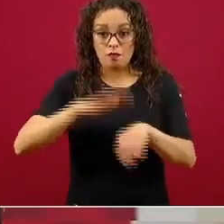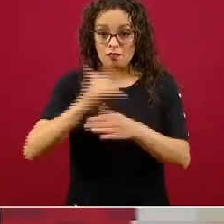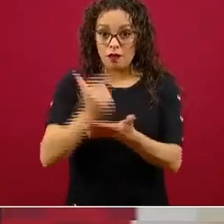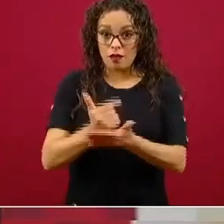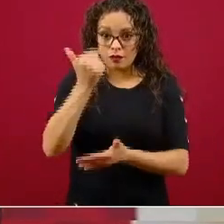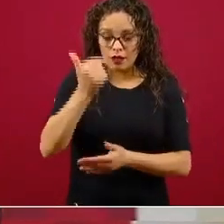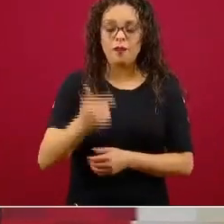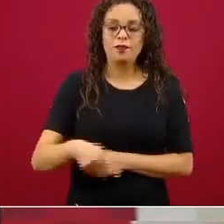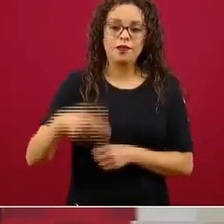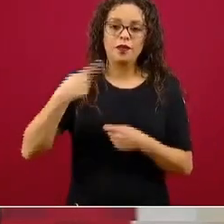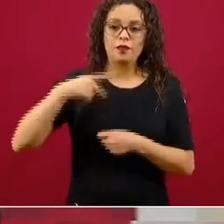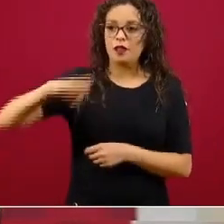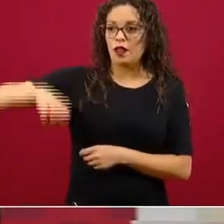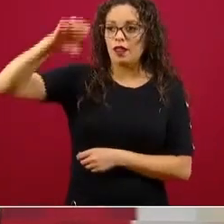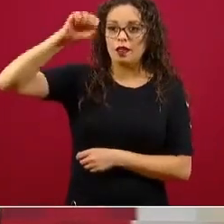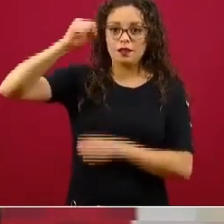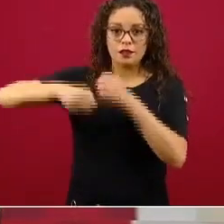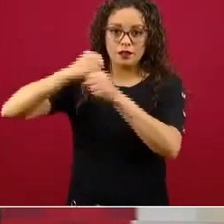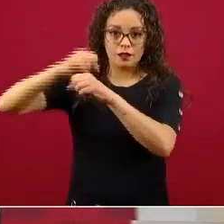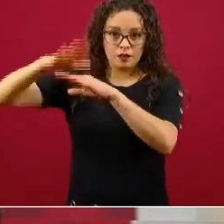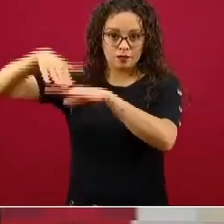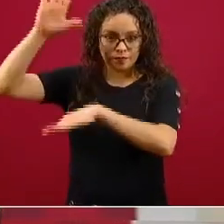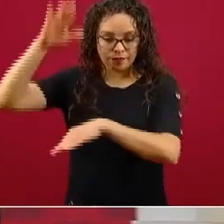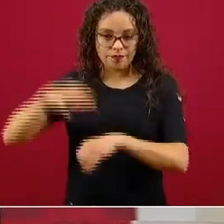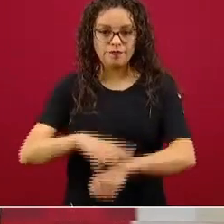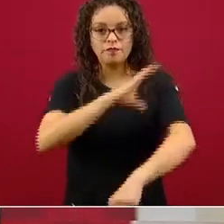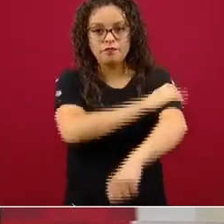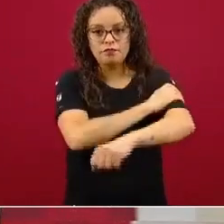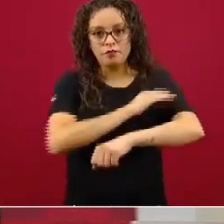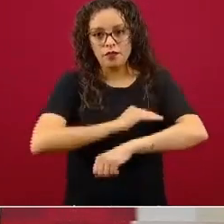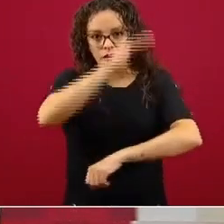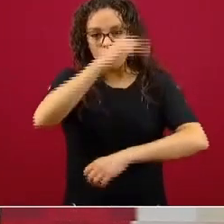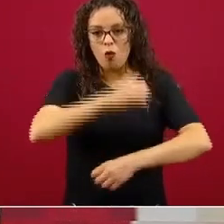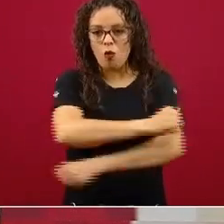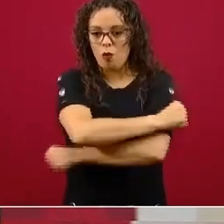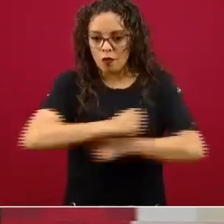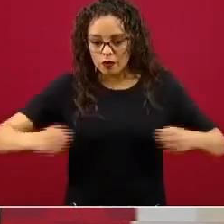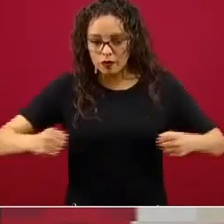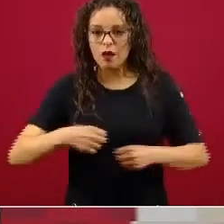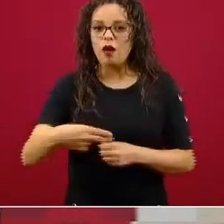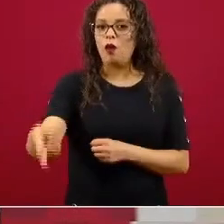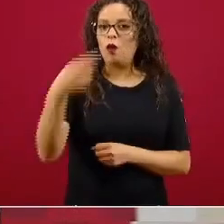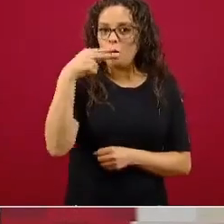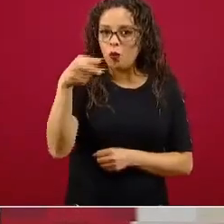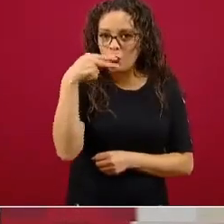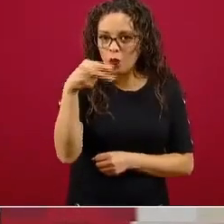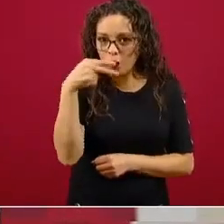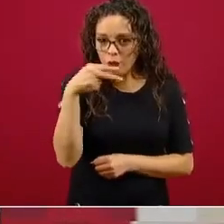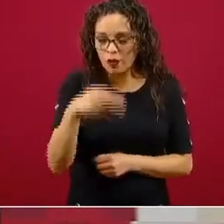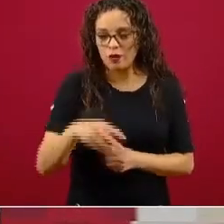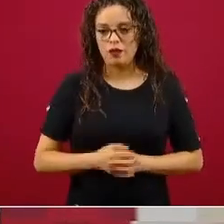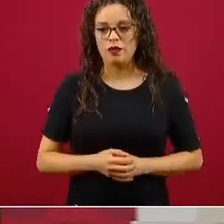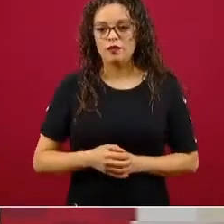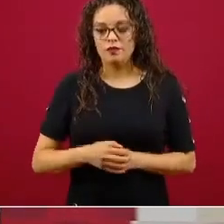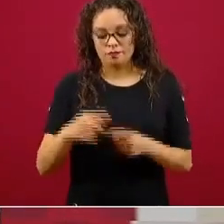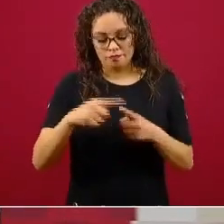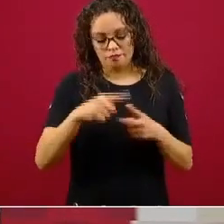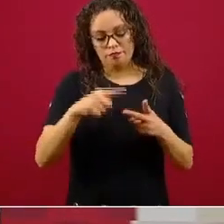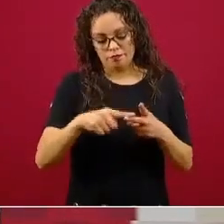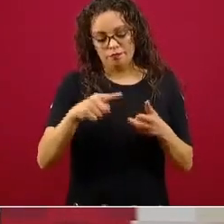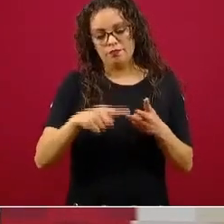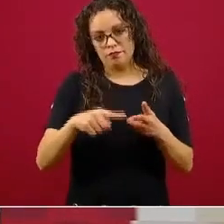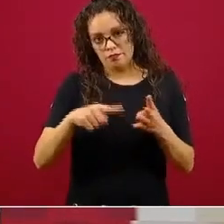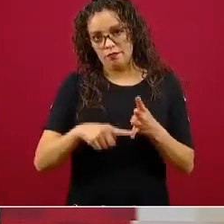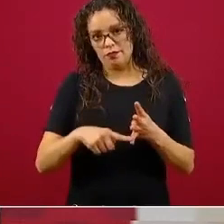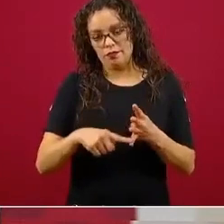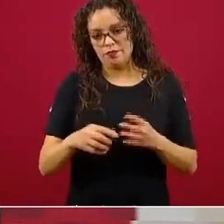hipertensión, obesidad, tabaquismo, que en sí mismo es una enfermedad, además de causa de múltiples enfermedades, inmunosupresión